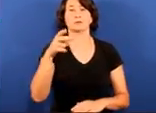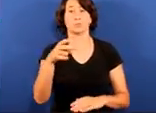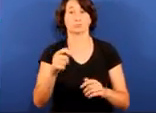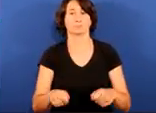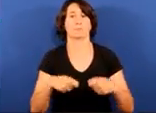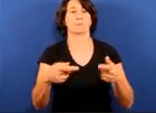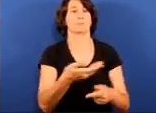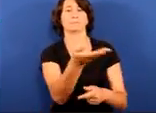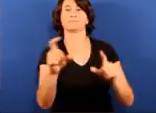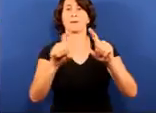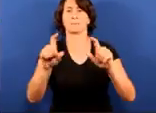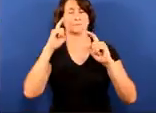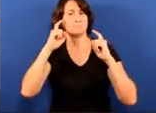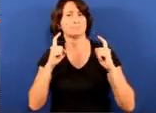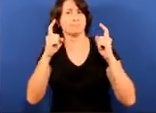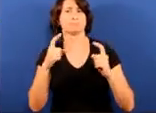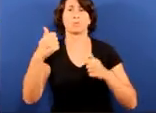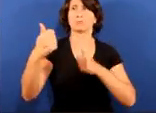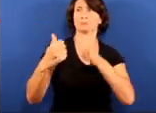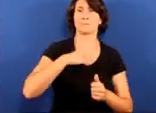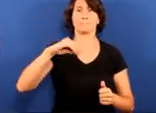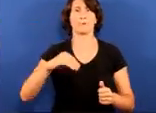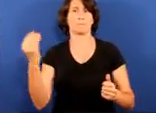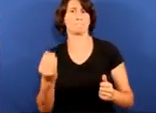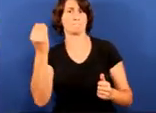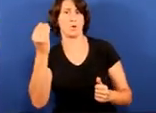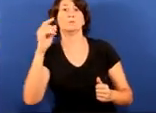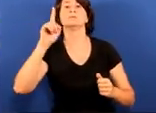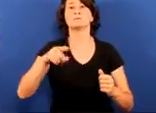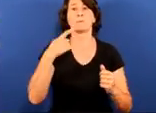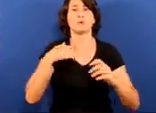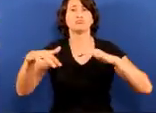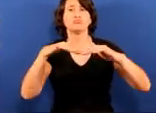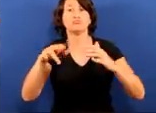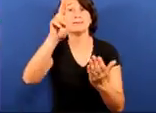tipología de viajeros. Los 5 ejes son la normalización del sector turístico, su